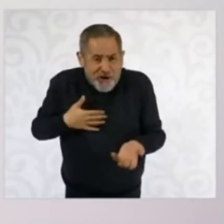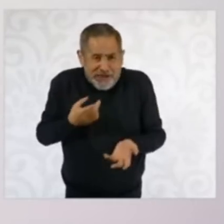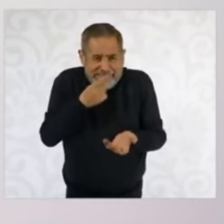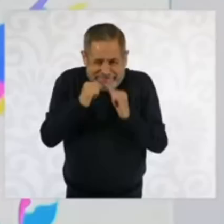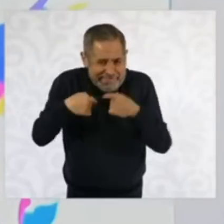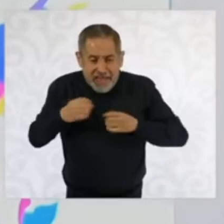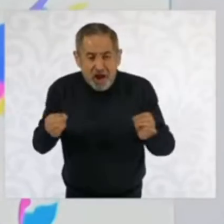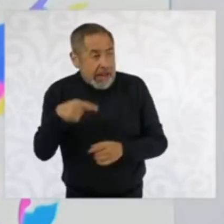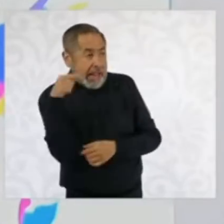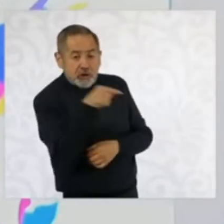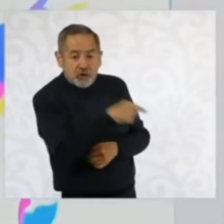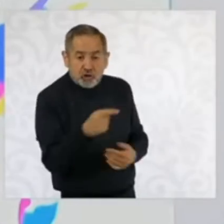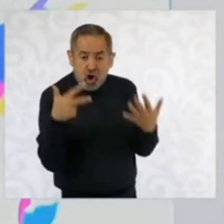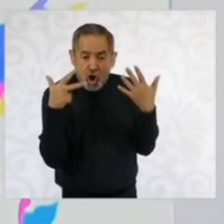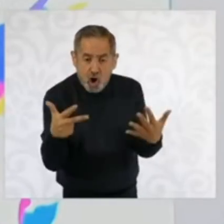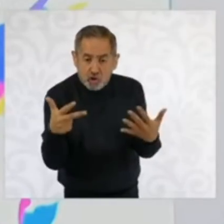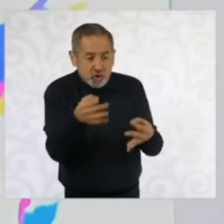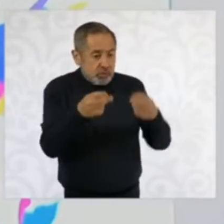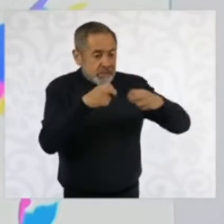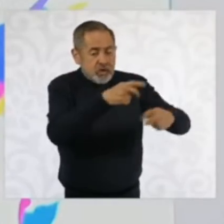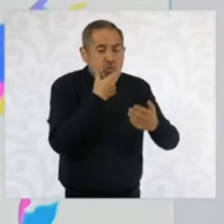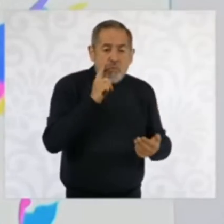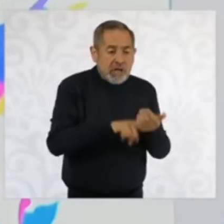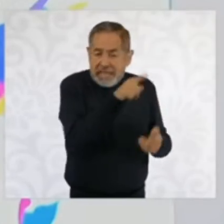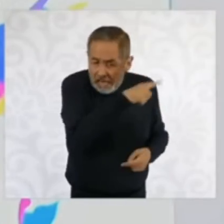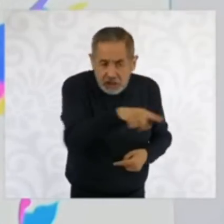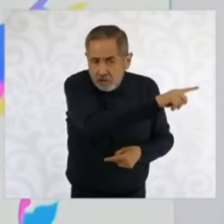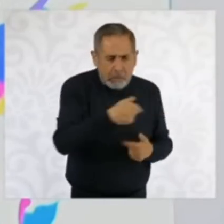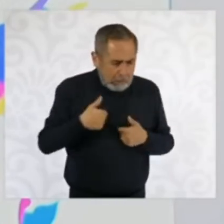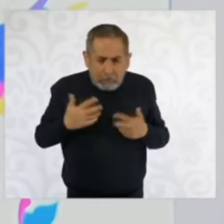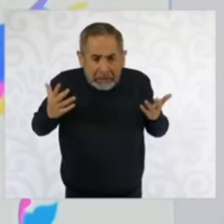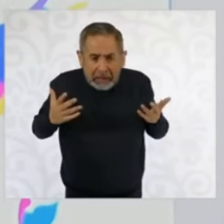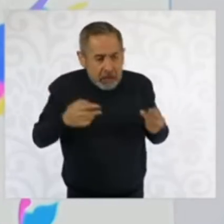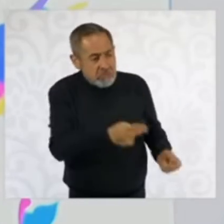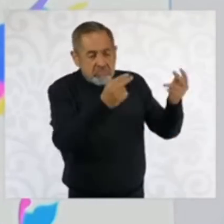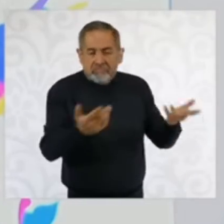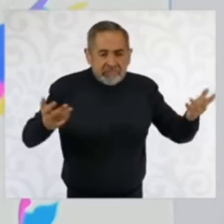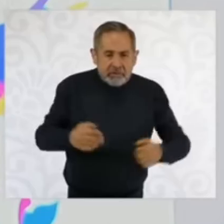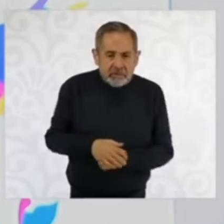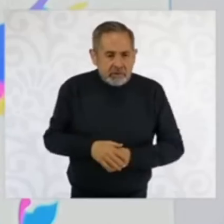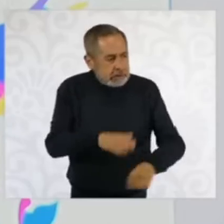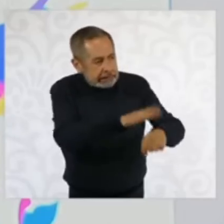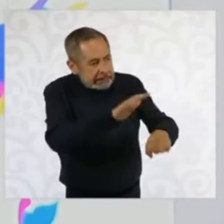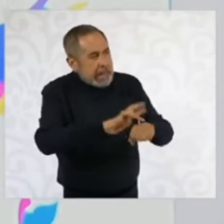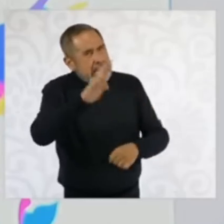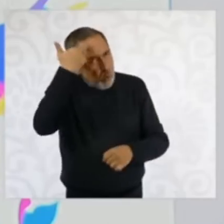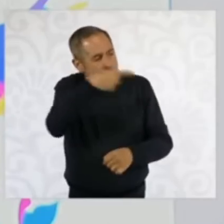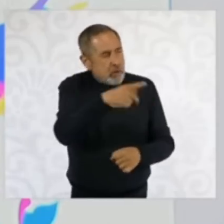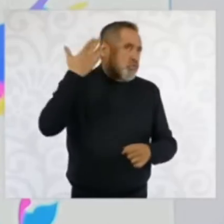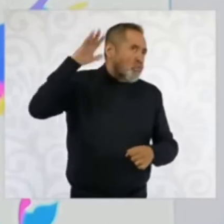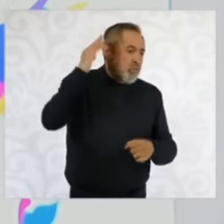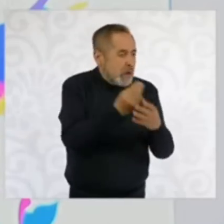son los 8 ministros y ministras. Pues yo digo, que recuerden sus clases de